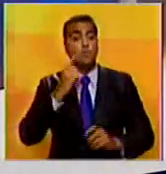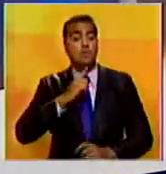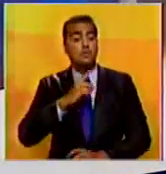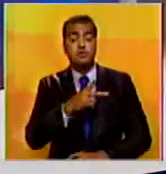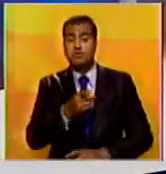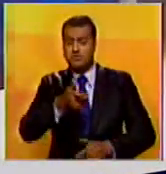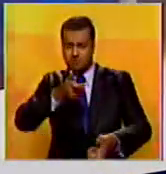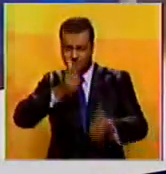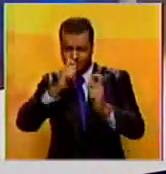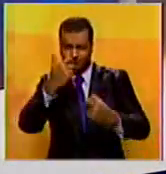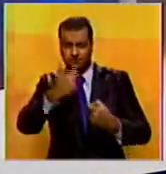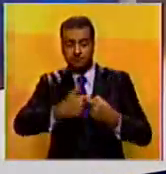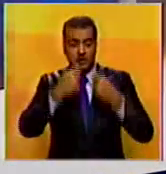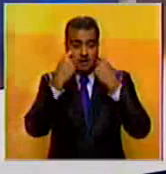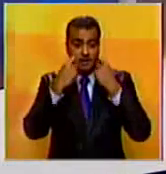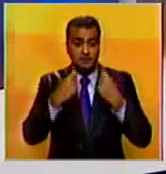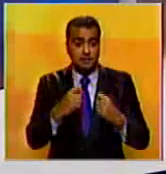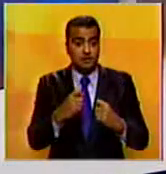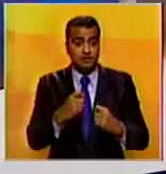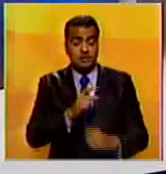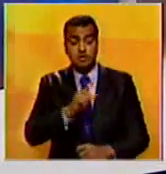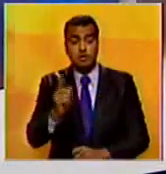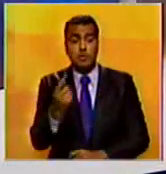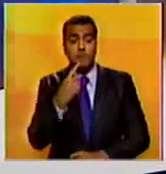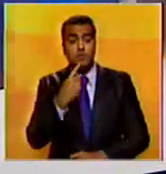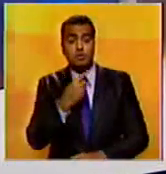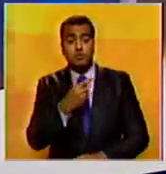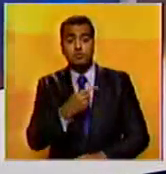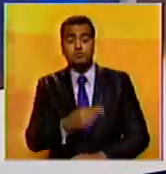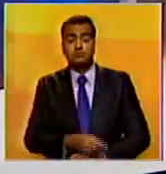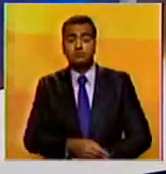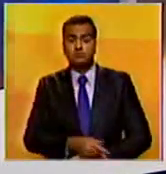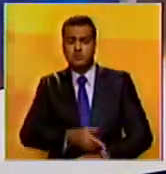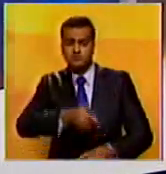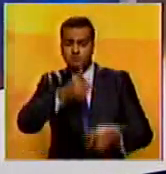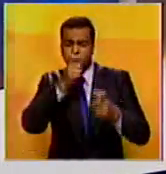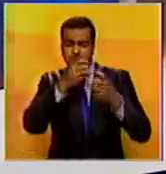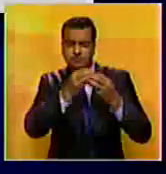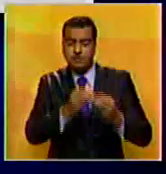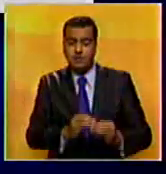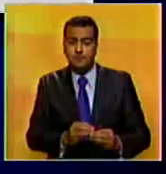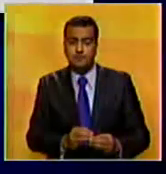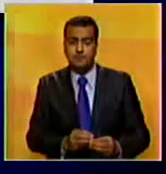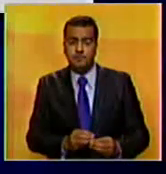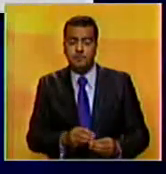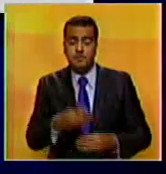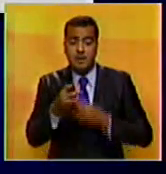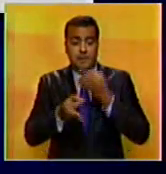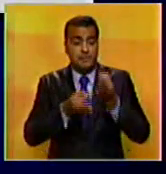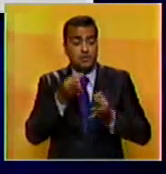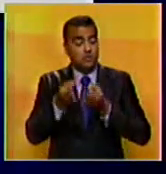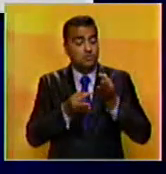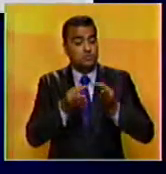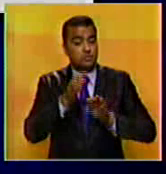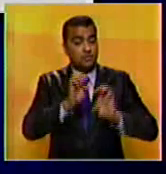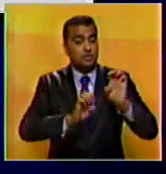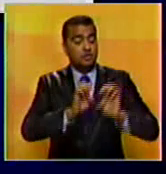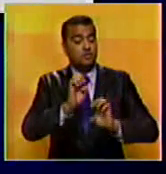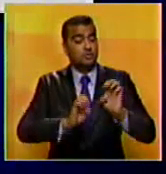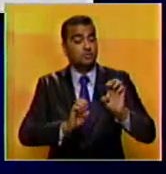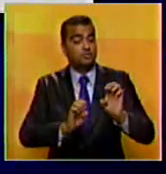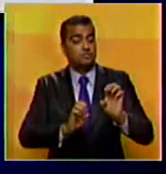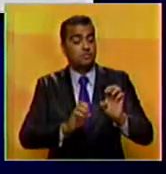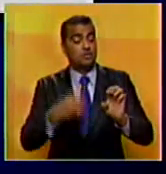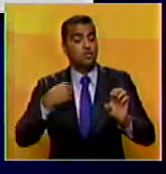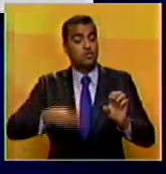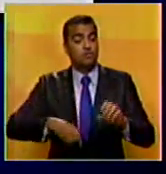por disparos de bomba lacrimógena, sino por un explosivo de fabricación artesanal. Saab detalló que, según el forense, Lander